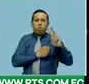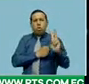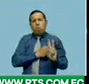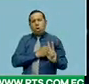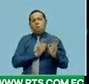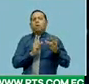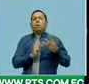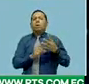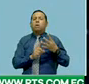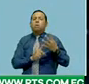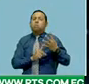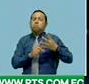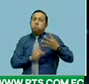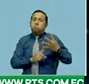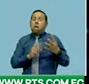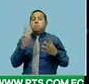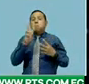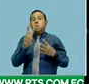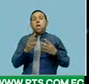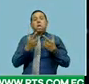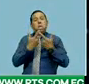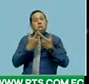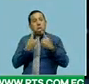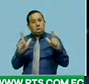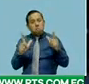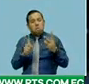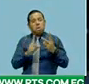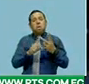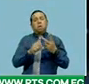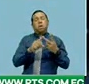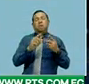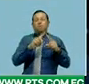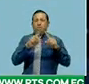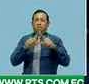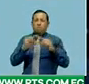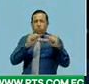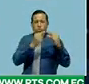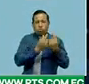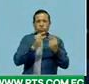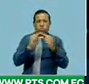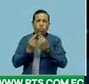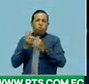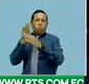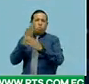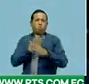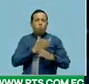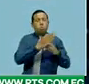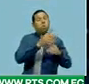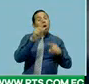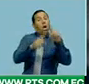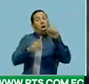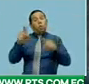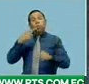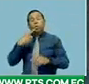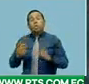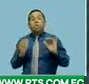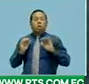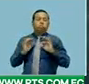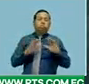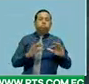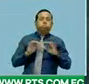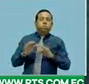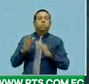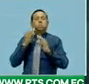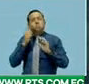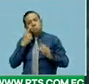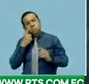jueves, y los viernes se puede dejar abierto para tutorías y más. Otras instituciones educativas están regresando por niveles educativos. Las instituciones que han